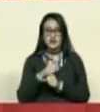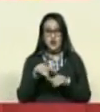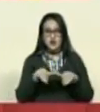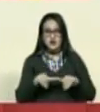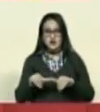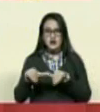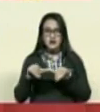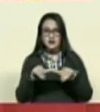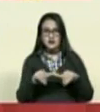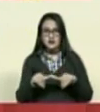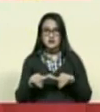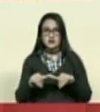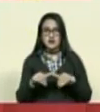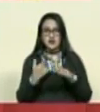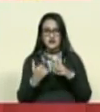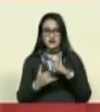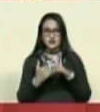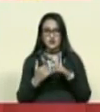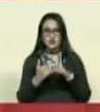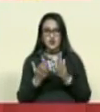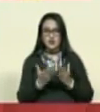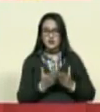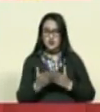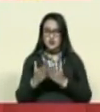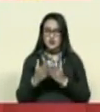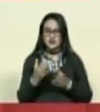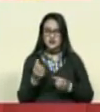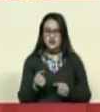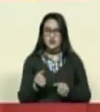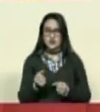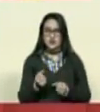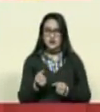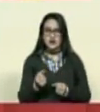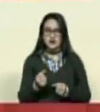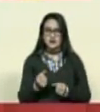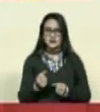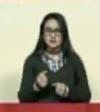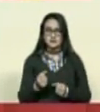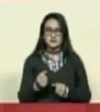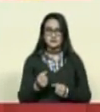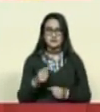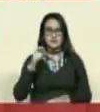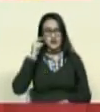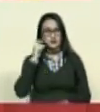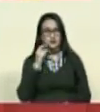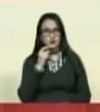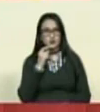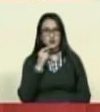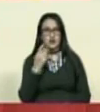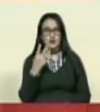ingeniería y equipamiento del Instituto de Altos Estudios de Seguridad de la Nación, Gran Mariscal Antonio José de Sucre,